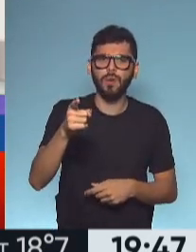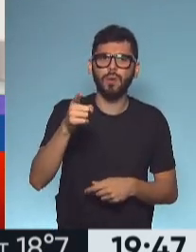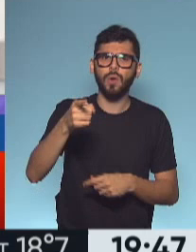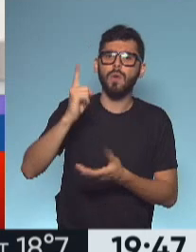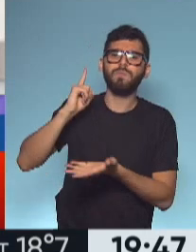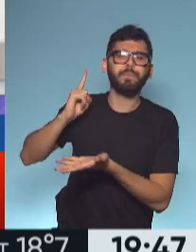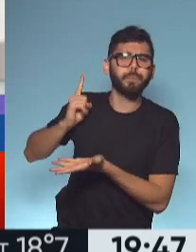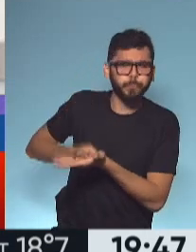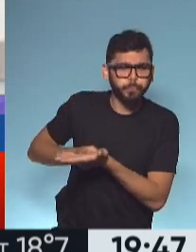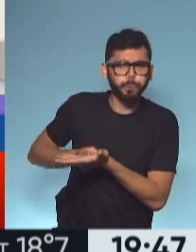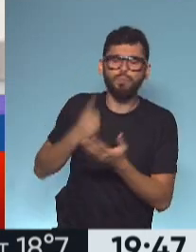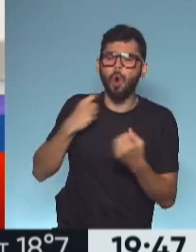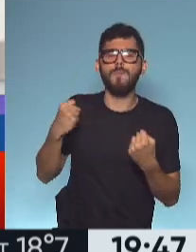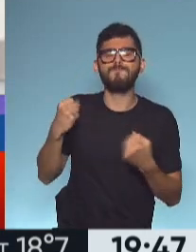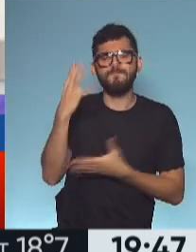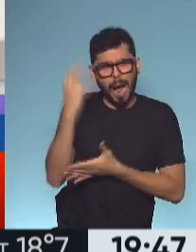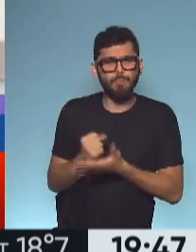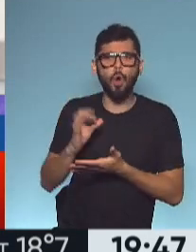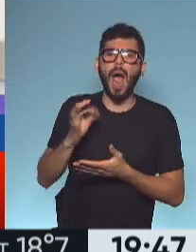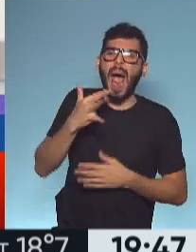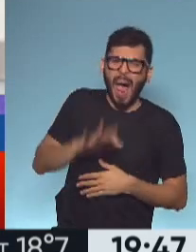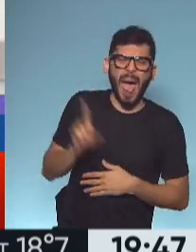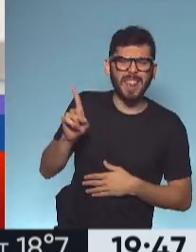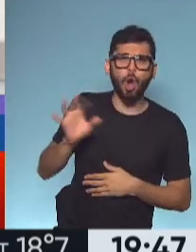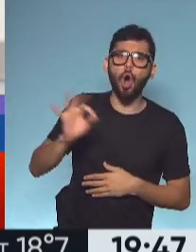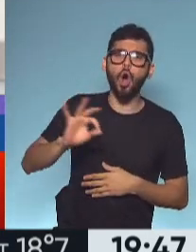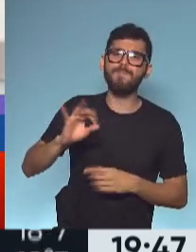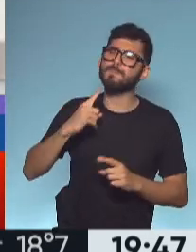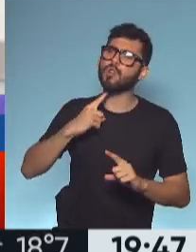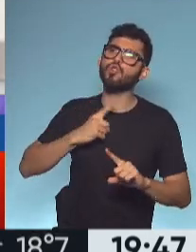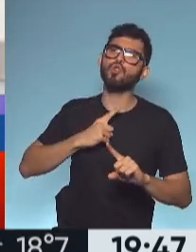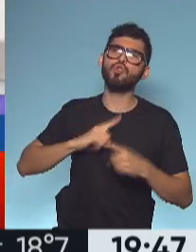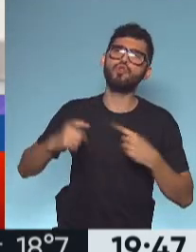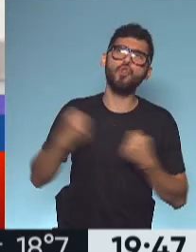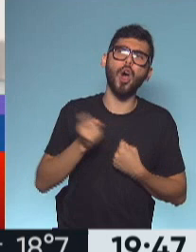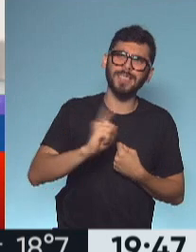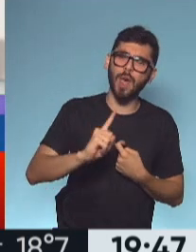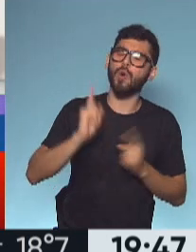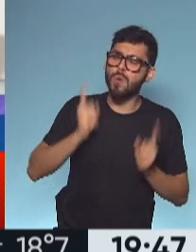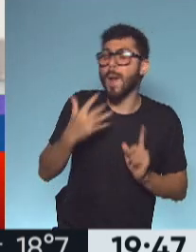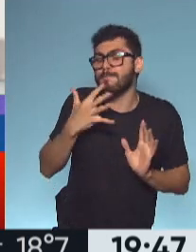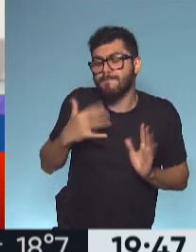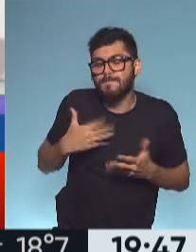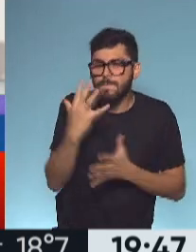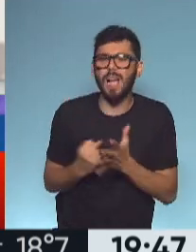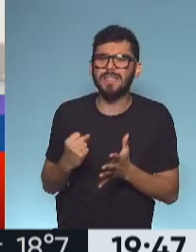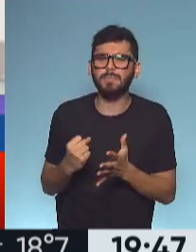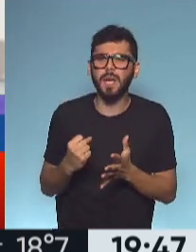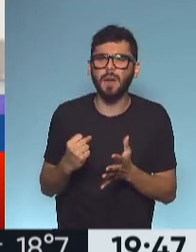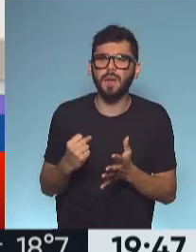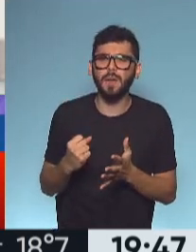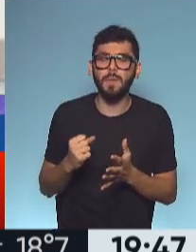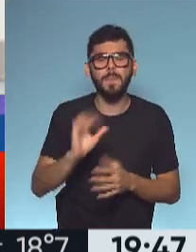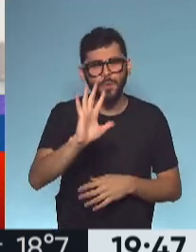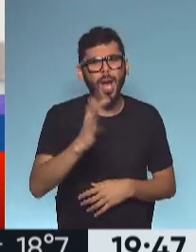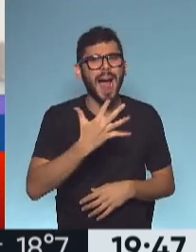entendió o no coincidió, pero lo entendió? No, la verdad